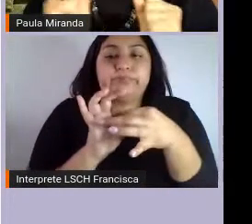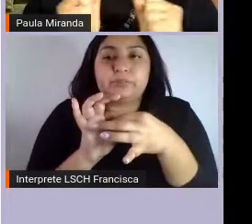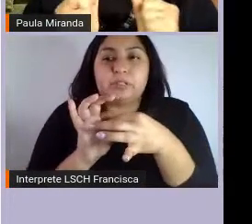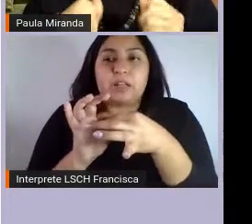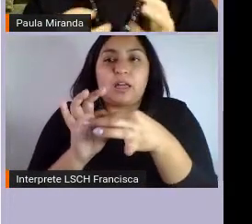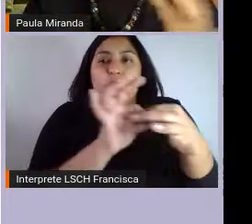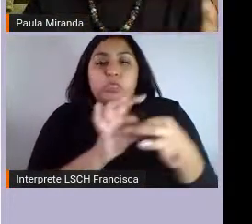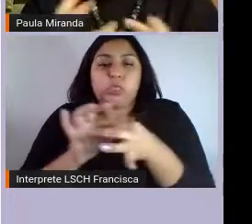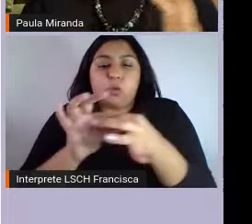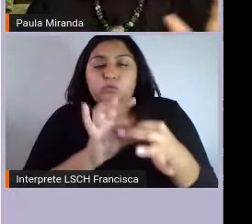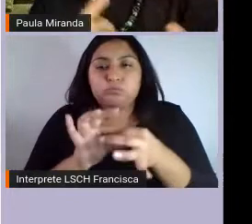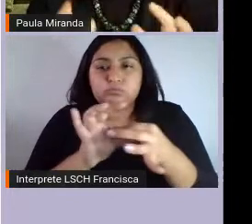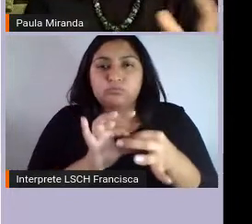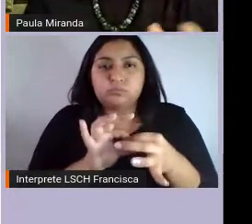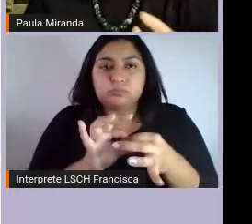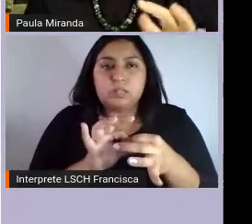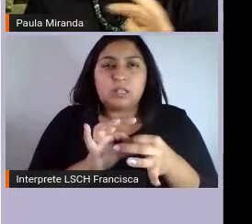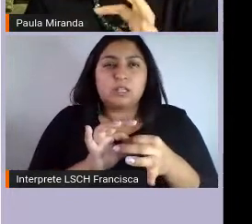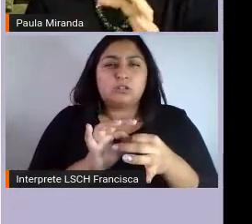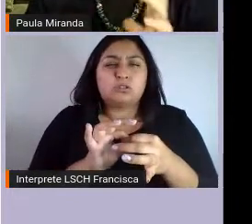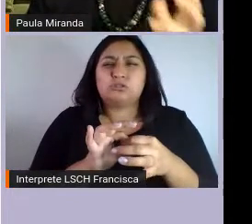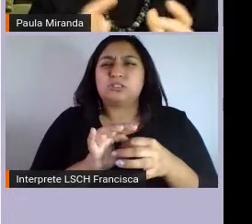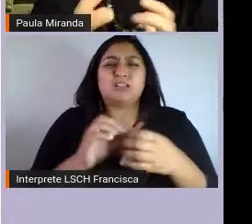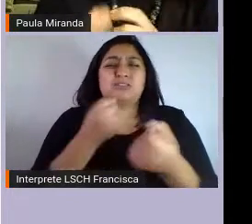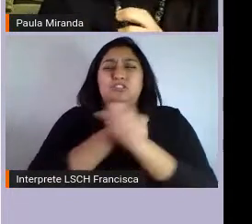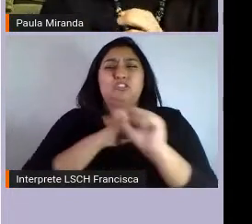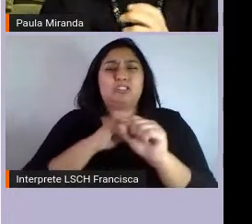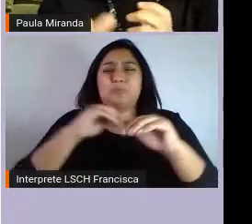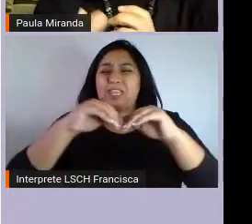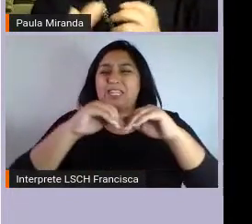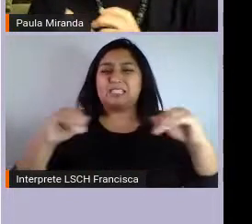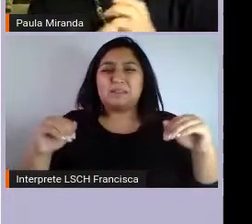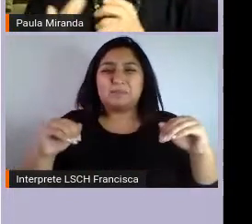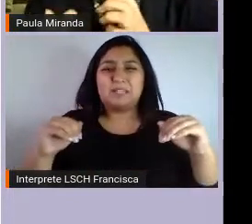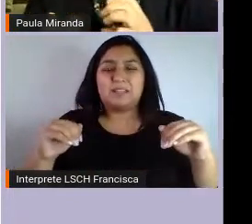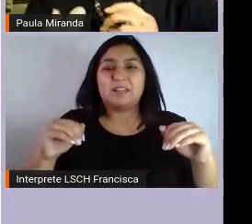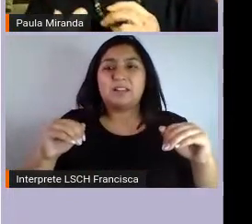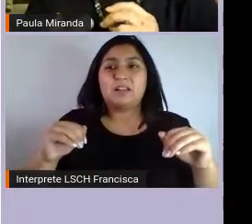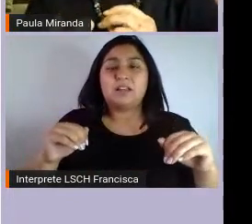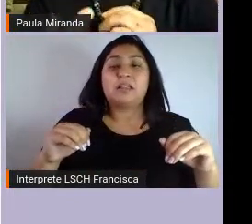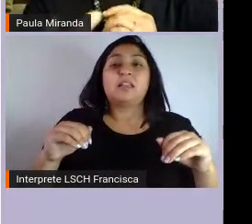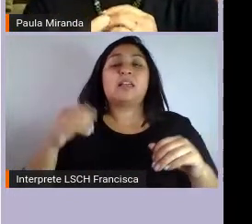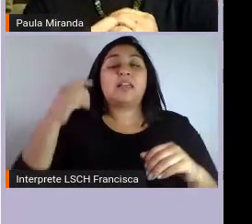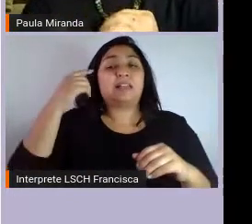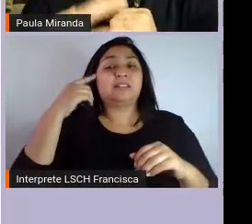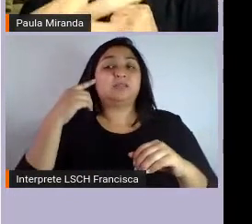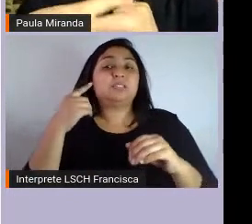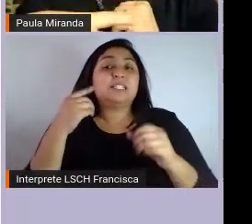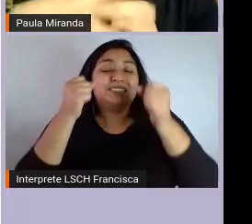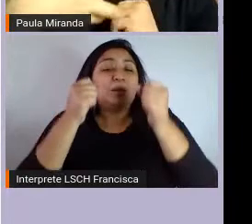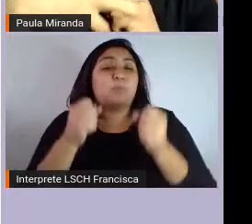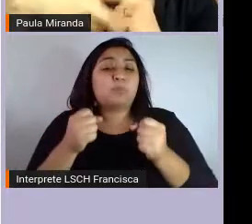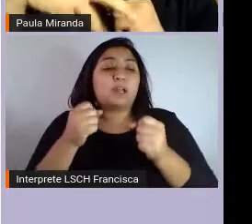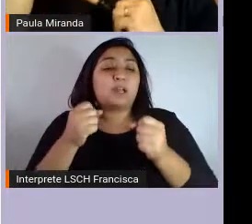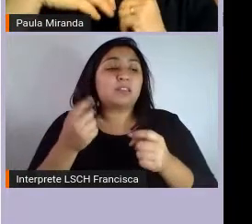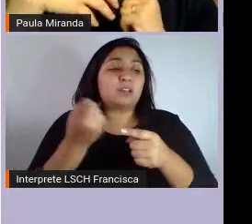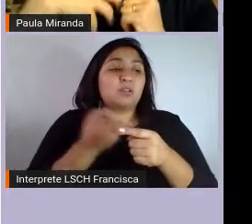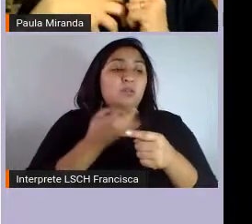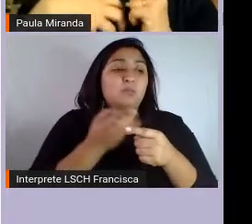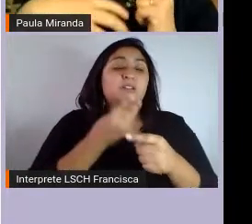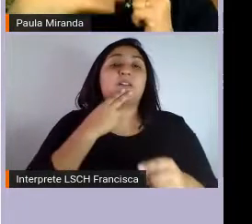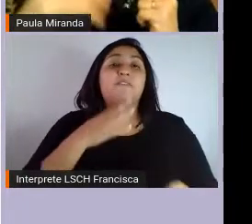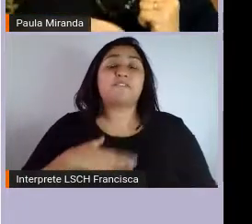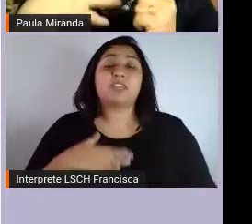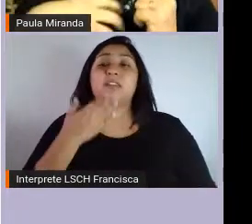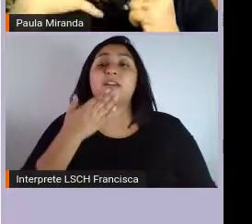muy unido, entonces cuesta separarlo. Y aquí en algunos minutos vamos a hablar un poco de la vida, pero también de la autobiografía, que es una escritura que hace